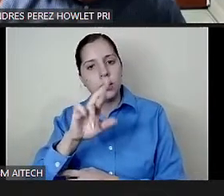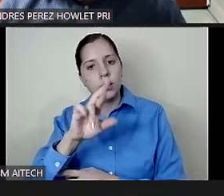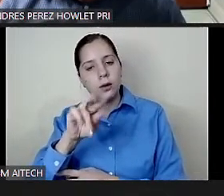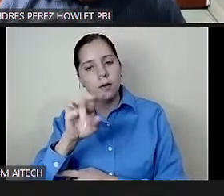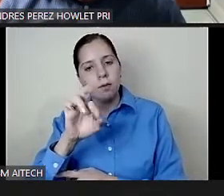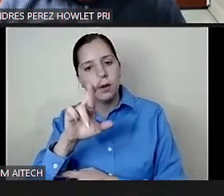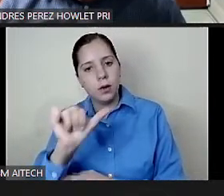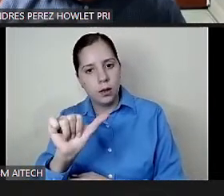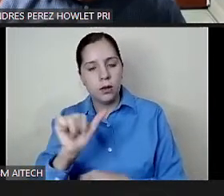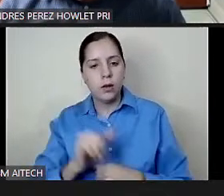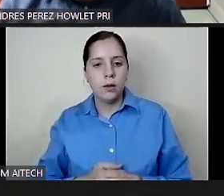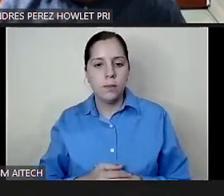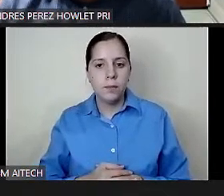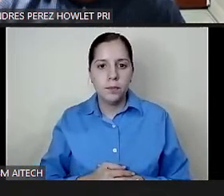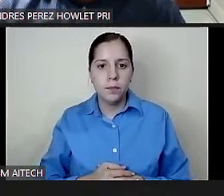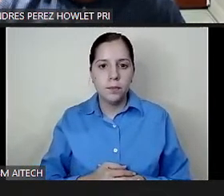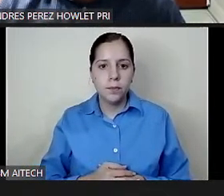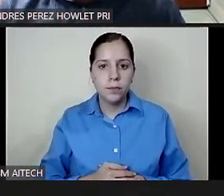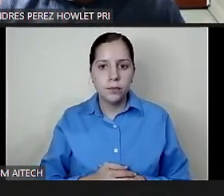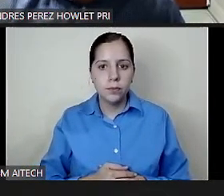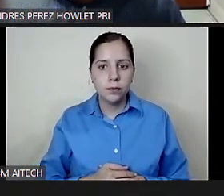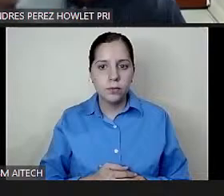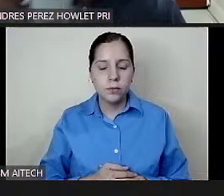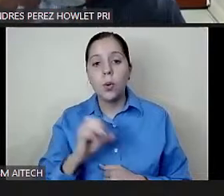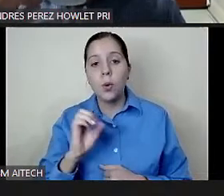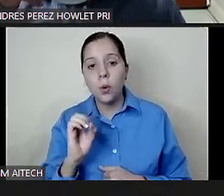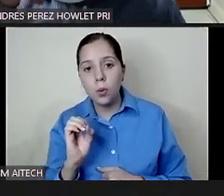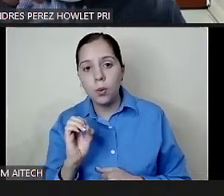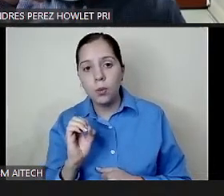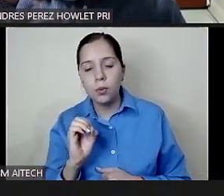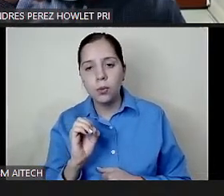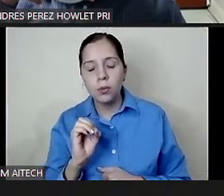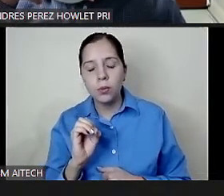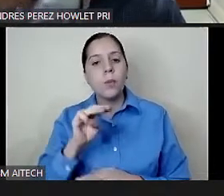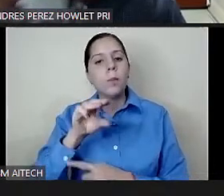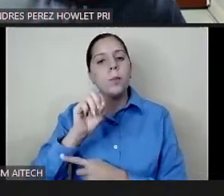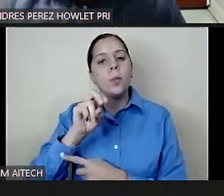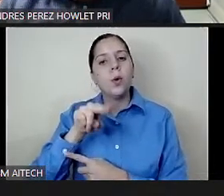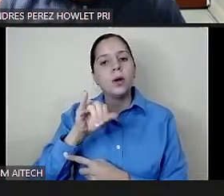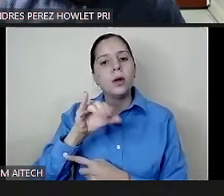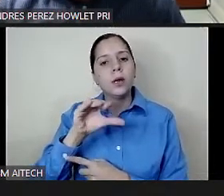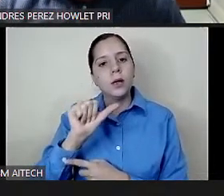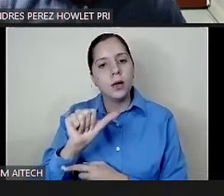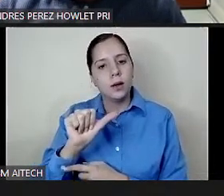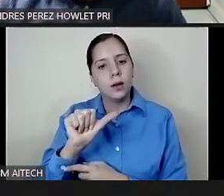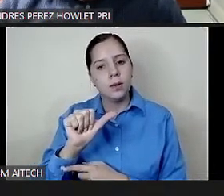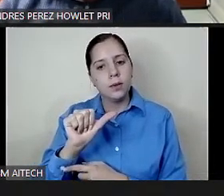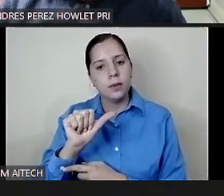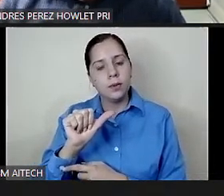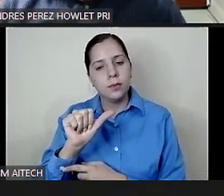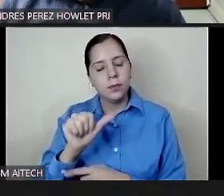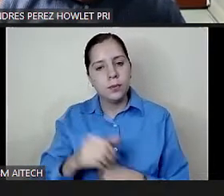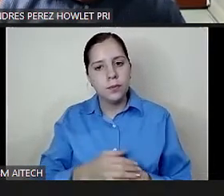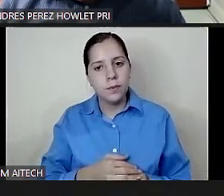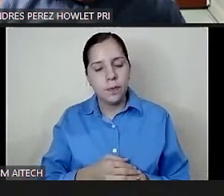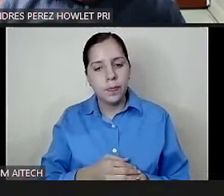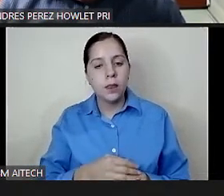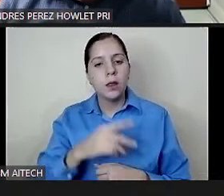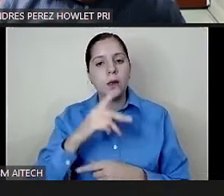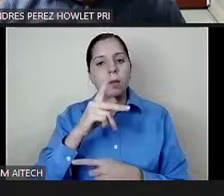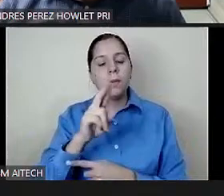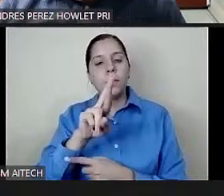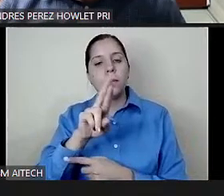Alcalá. O en su caso, Mónica Sandoval Arellanes. Por el Partido